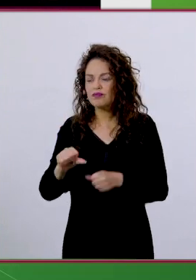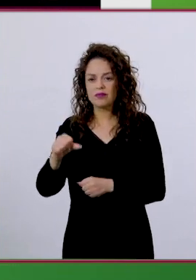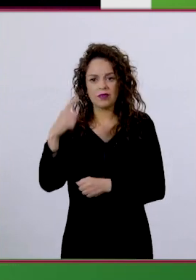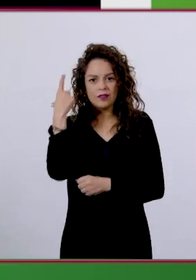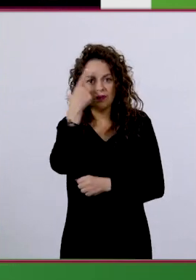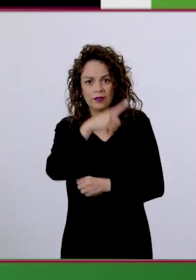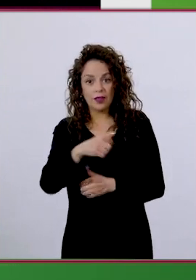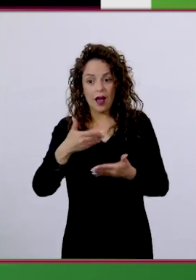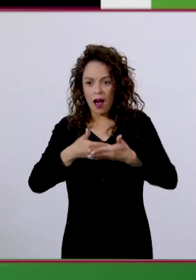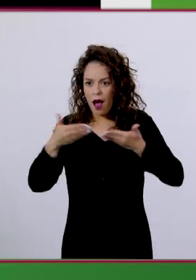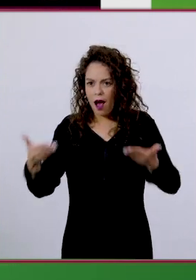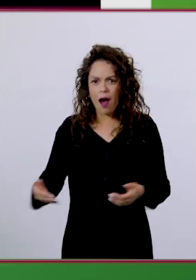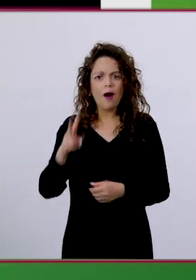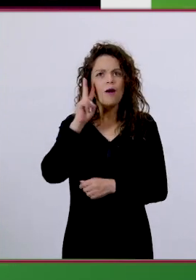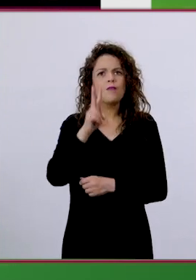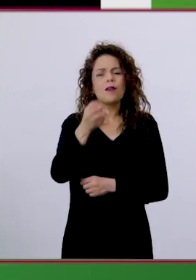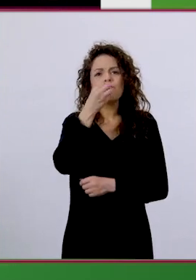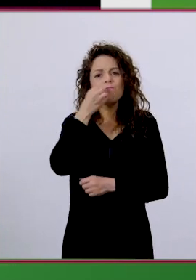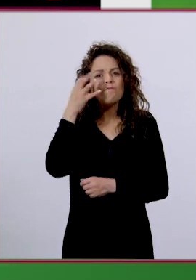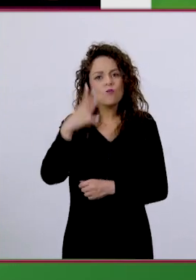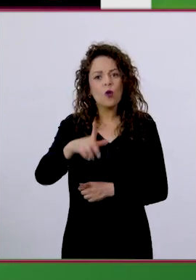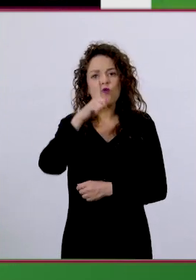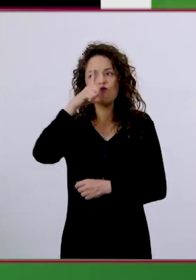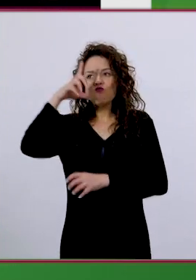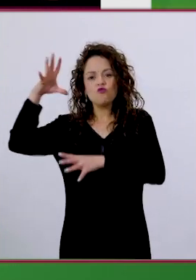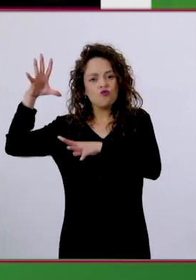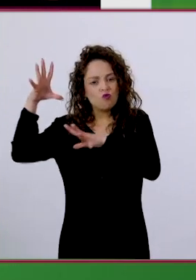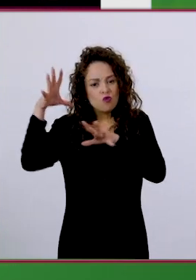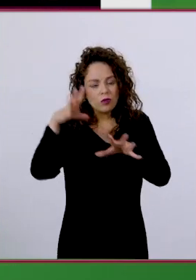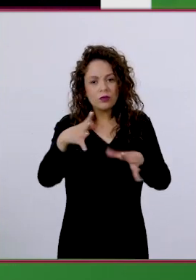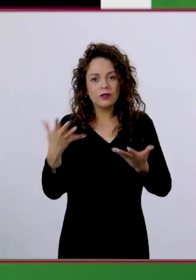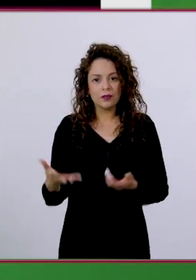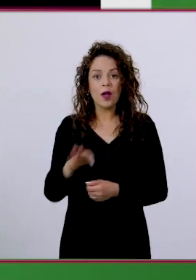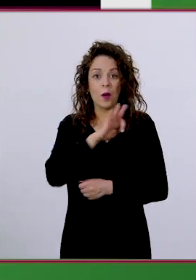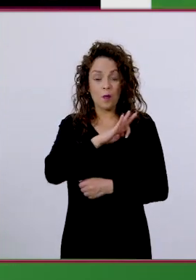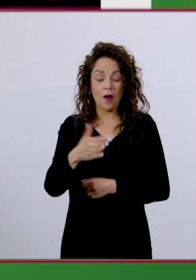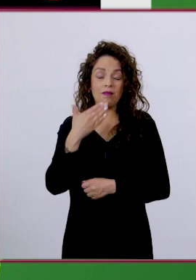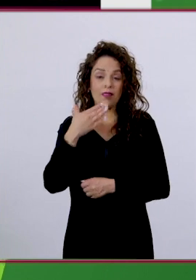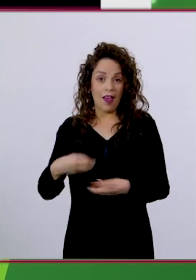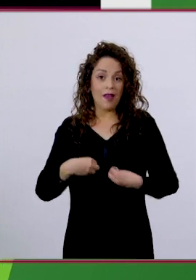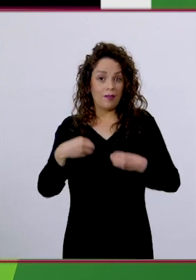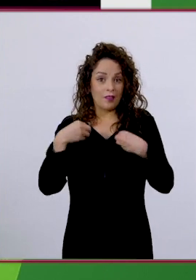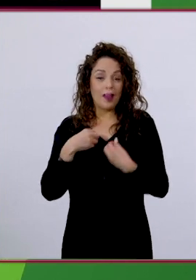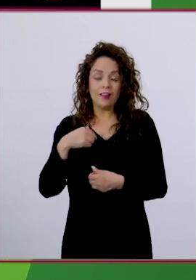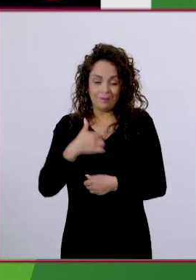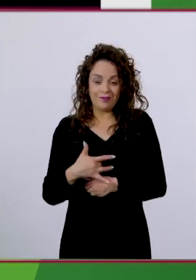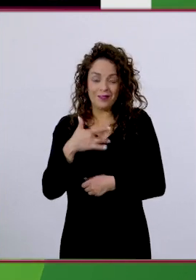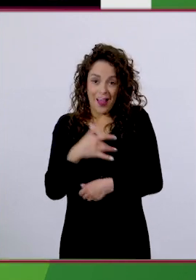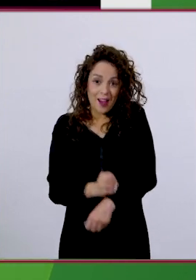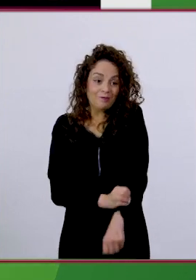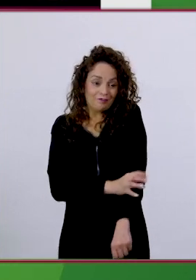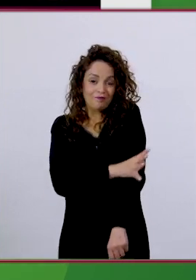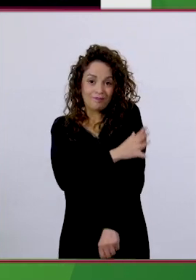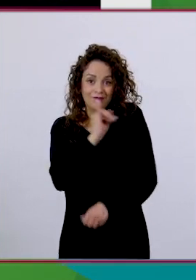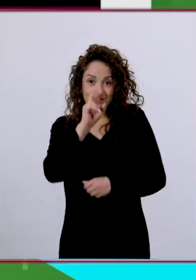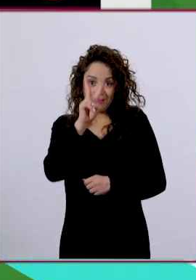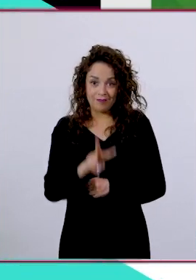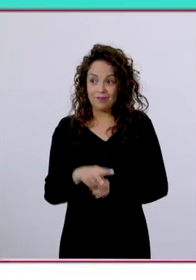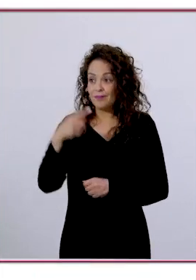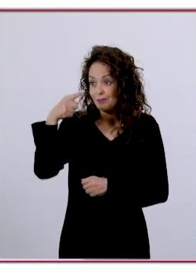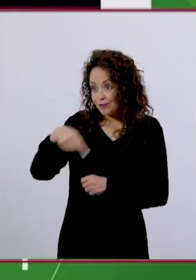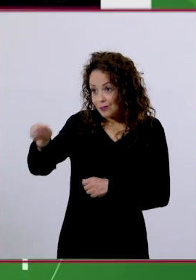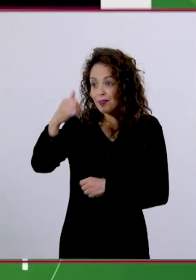es fresca, está iluminada, está habitable completamente, pues es muy emocionante, ¿no? Tanto para ellos como para